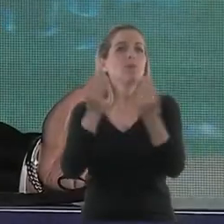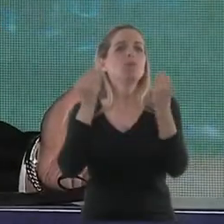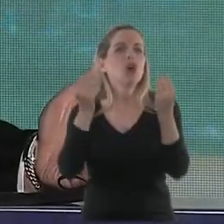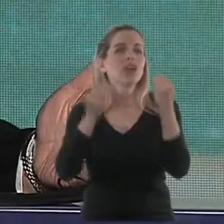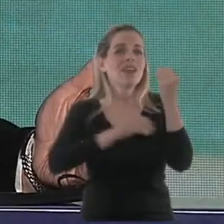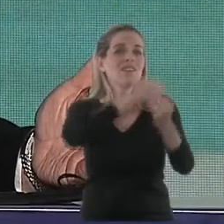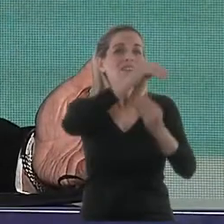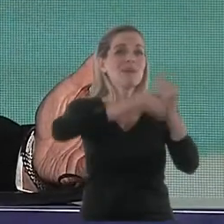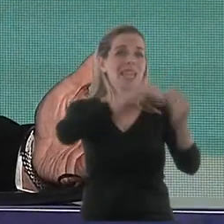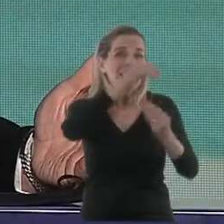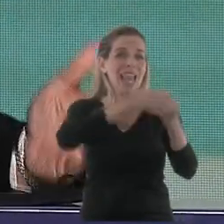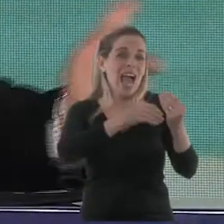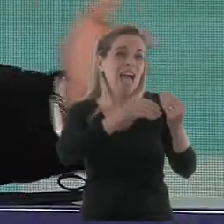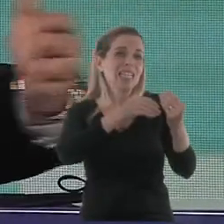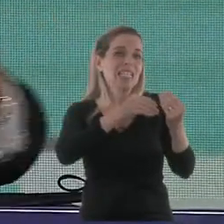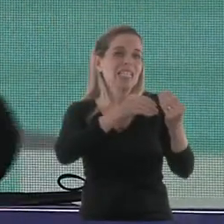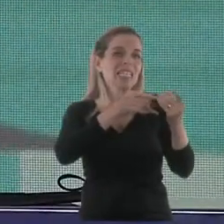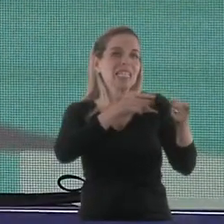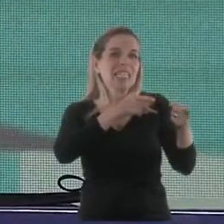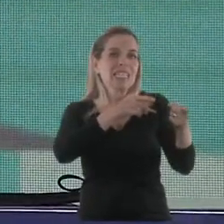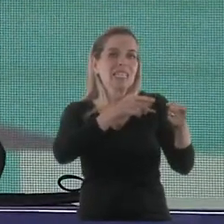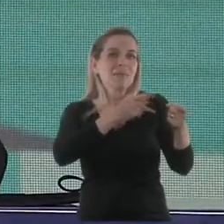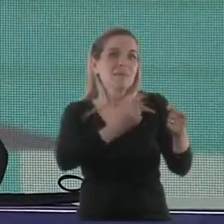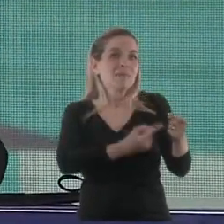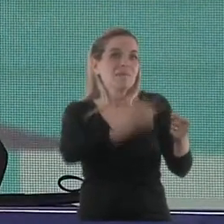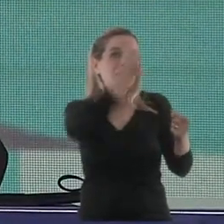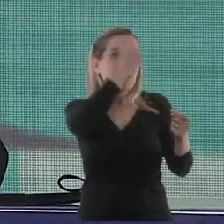obreros pudieran estudiar.